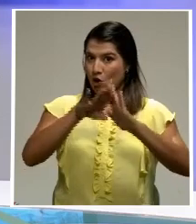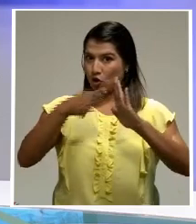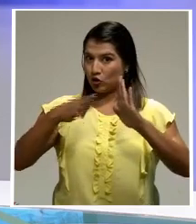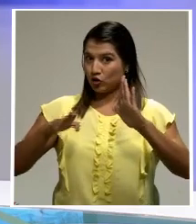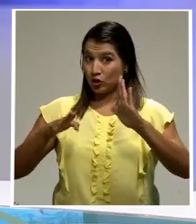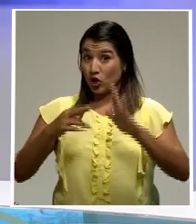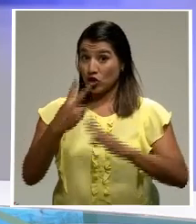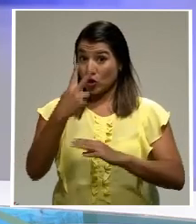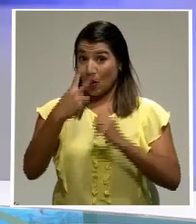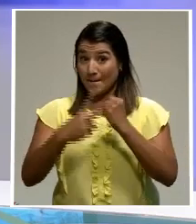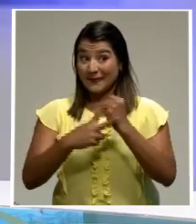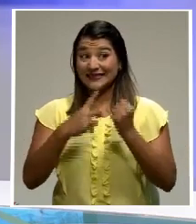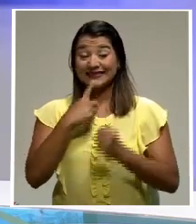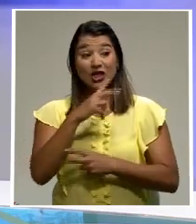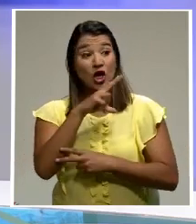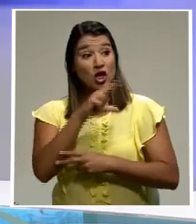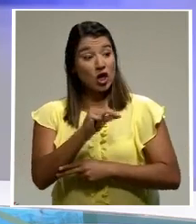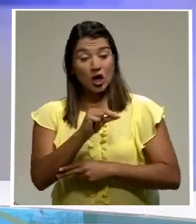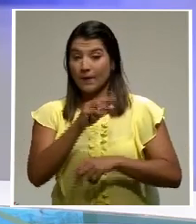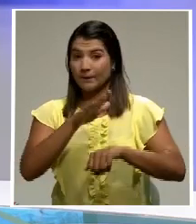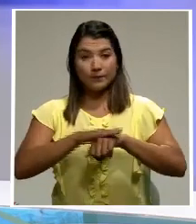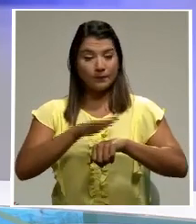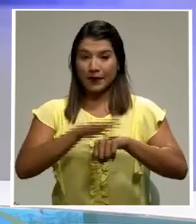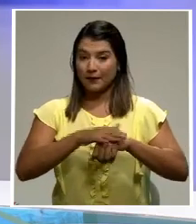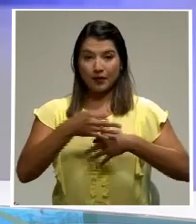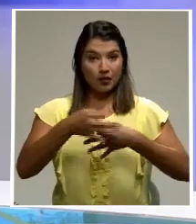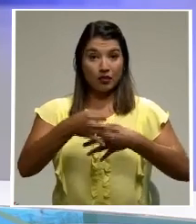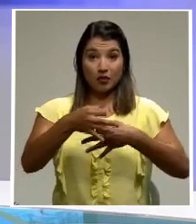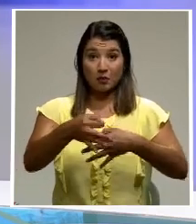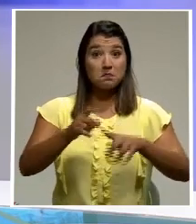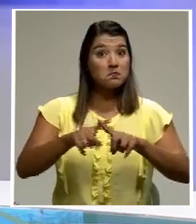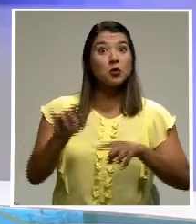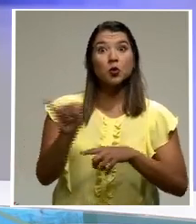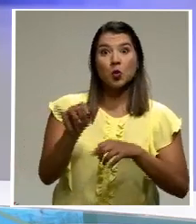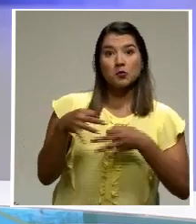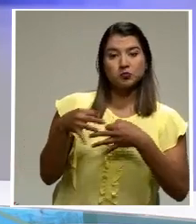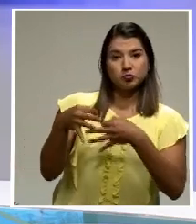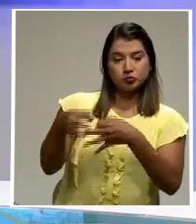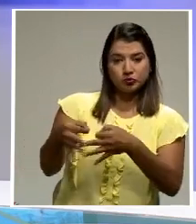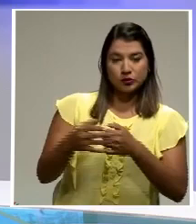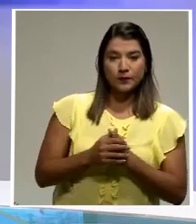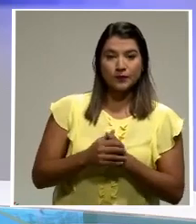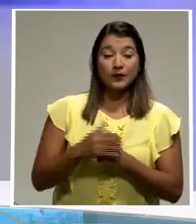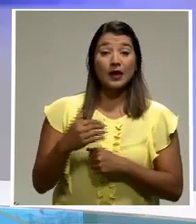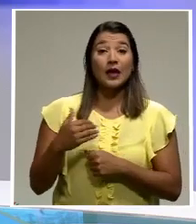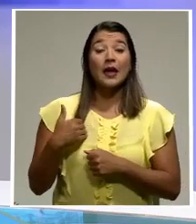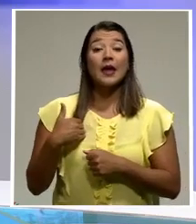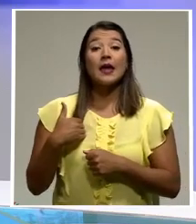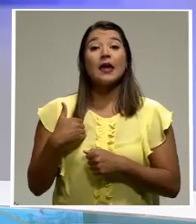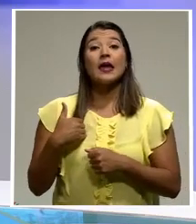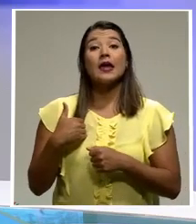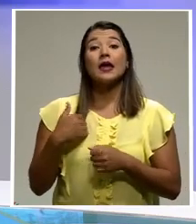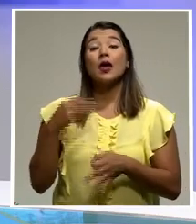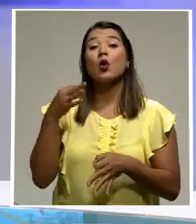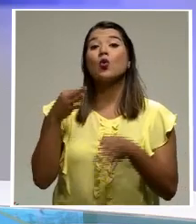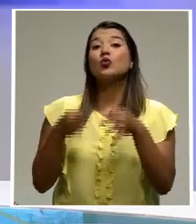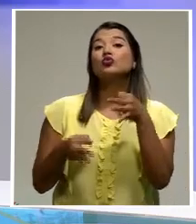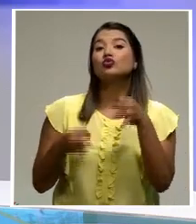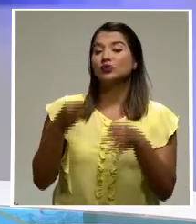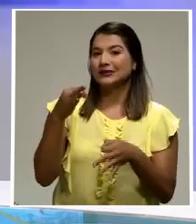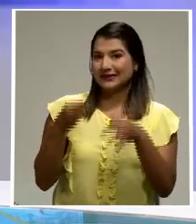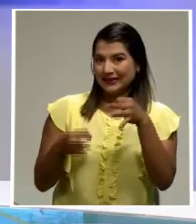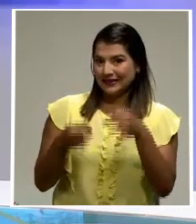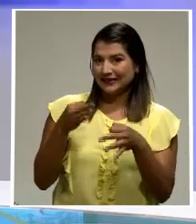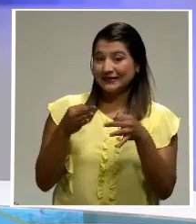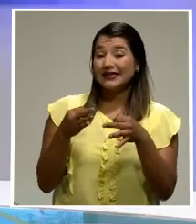2 ocasiones la prórroga de ese contrato. Justicia apelará a una figura